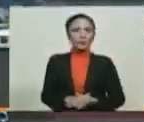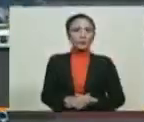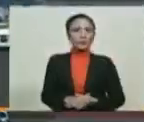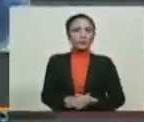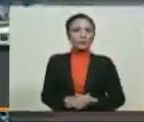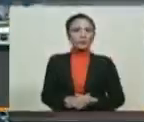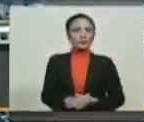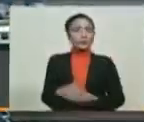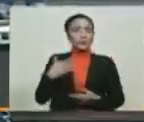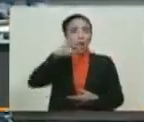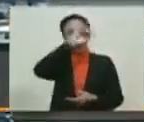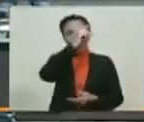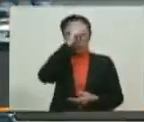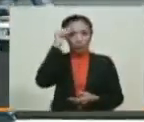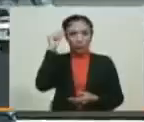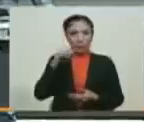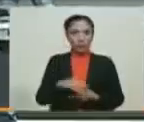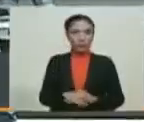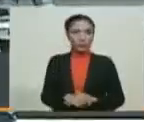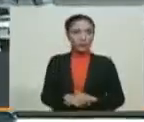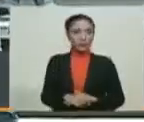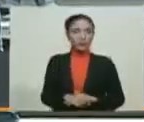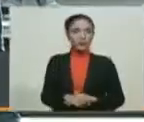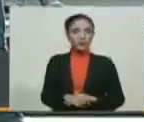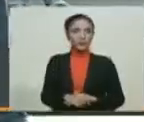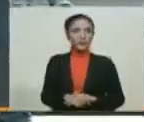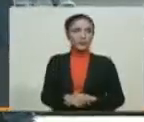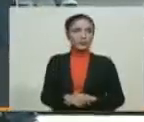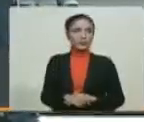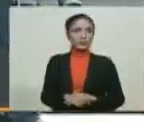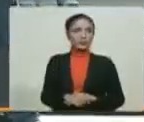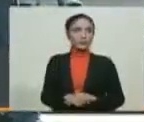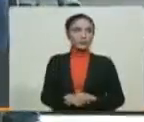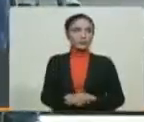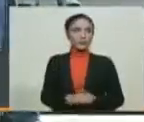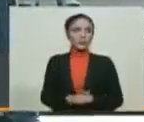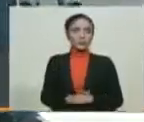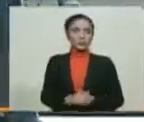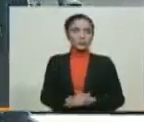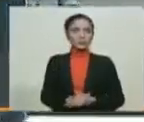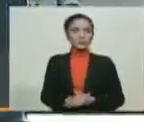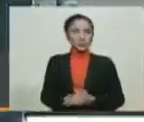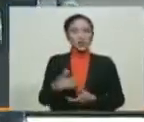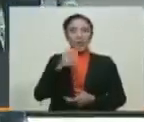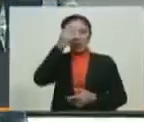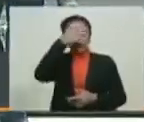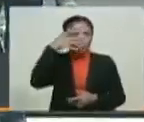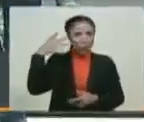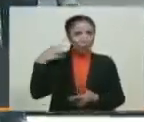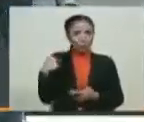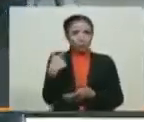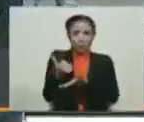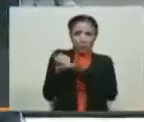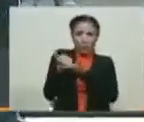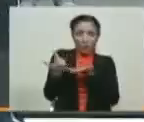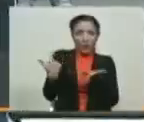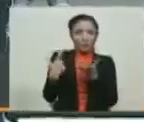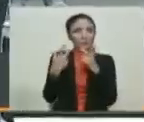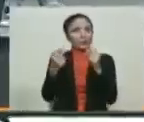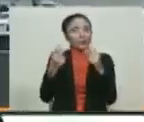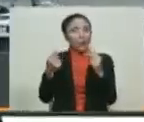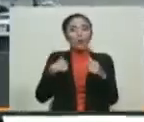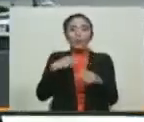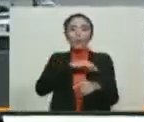julio borges donald trump los problemas los vamos a